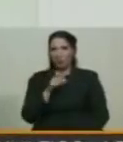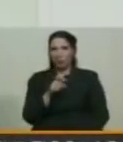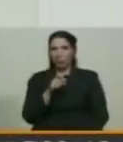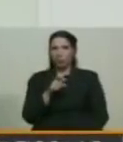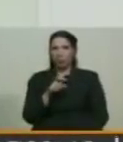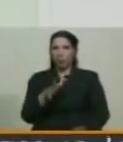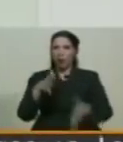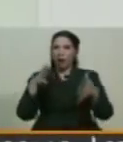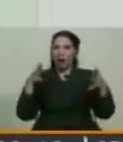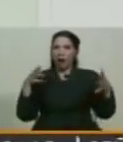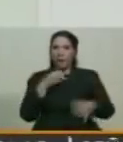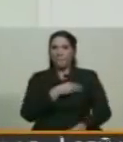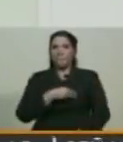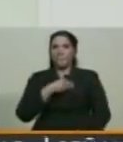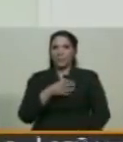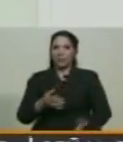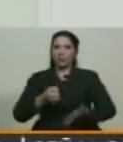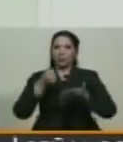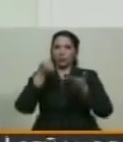grandes esfuerzos,